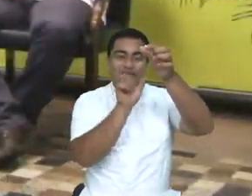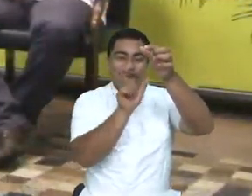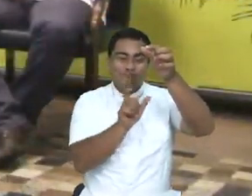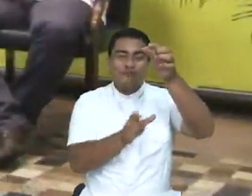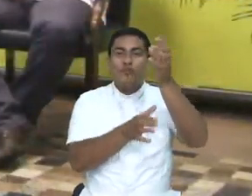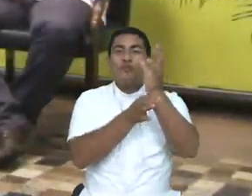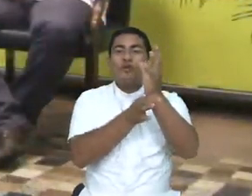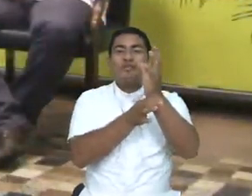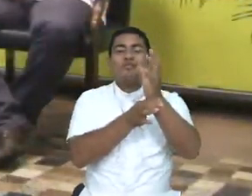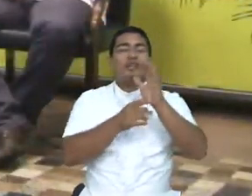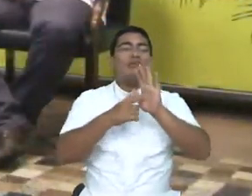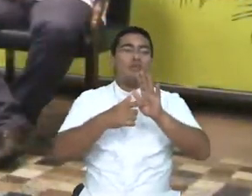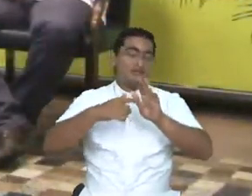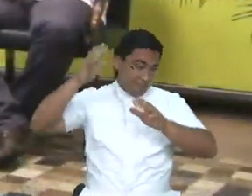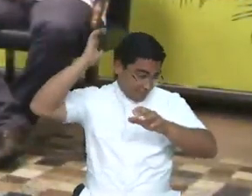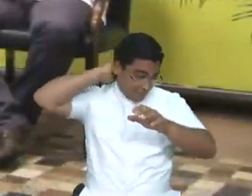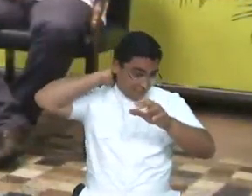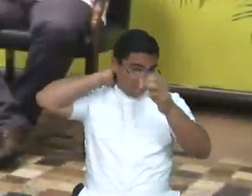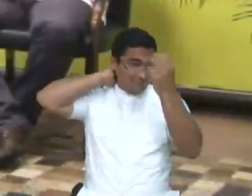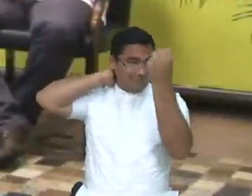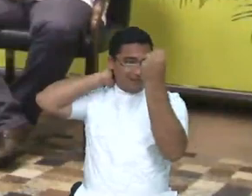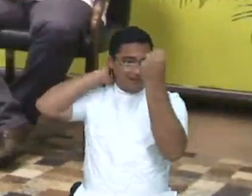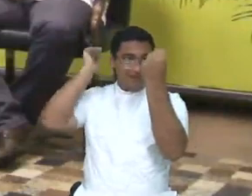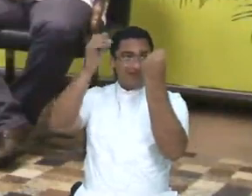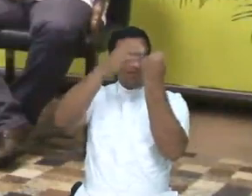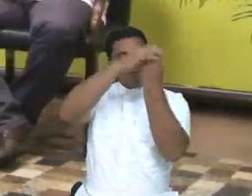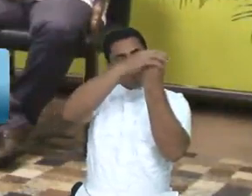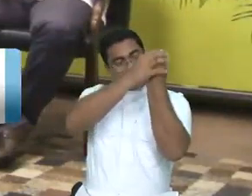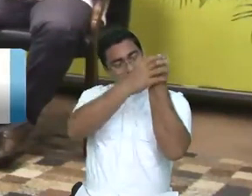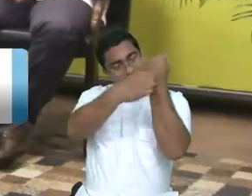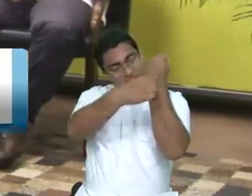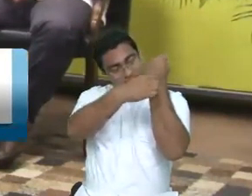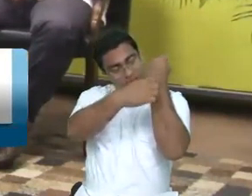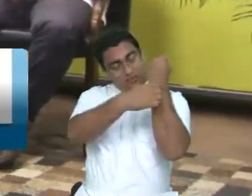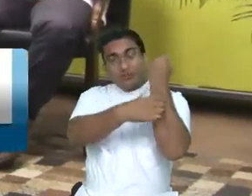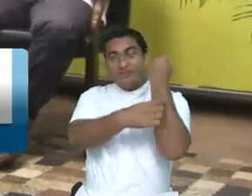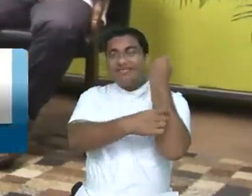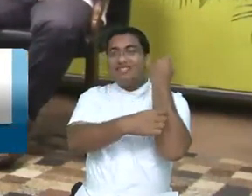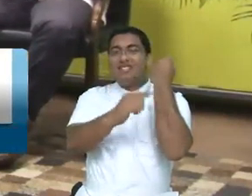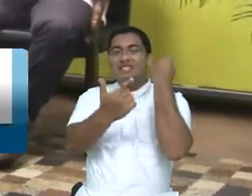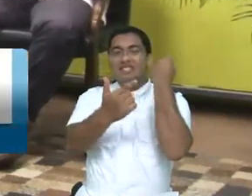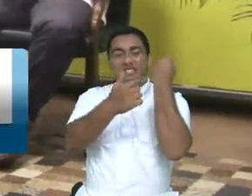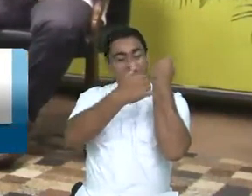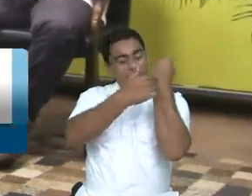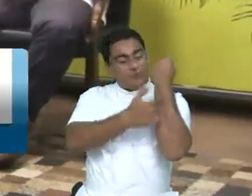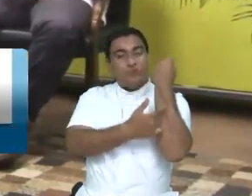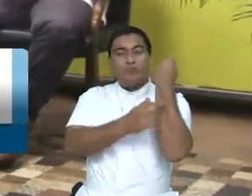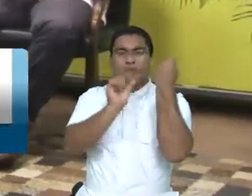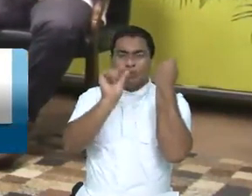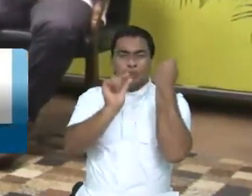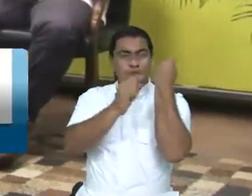Tenemos de la base del cuello, de la cabeza, uh-huh, hasta la C7. Uh-huh. Estas, las vértebras son pequeñas y están sostenidas